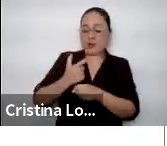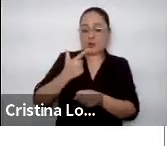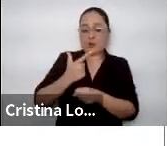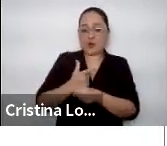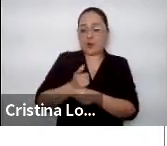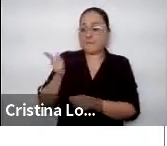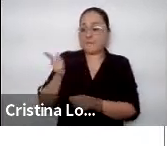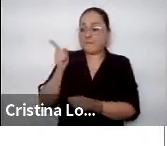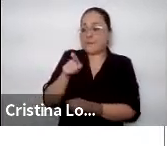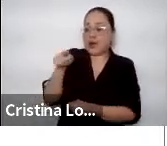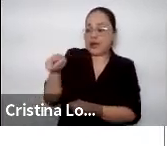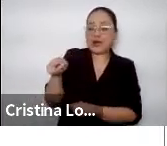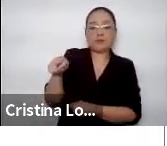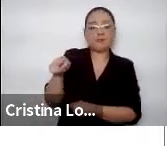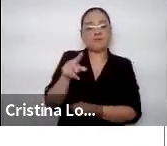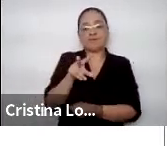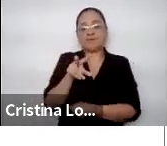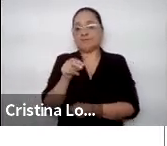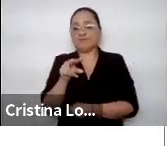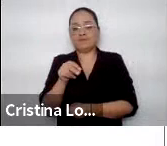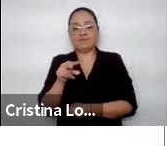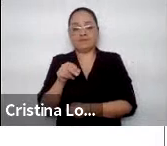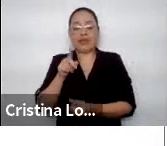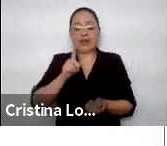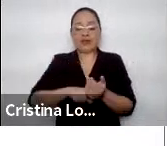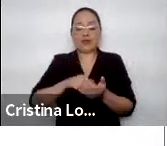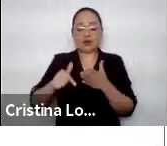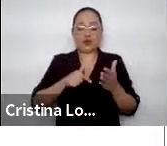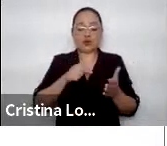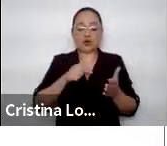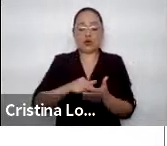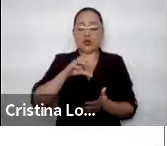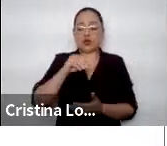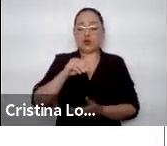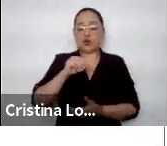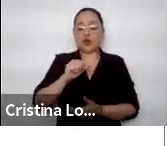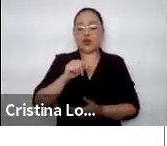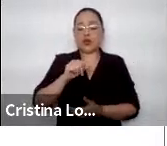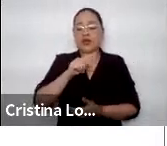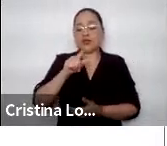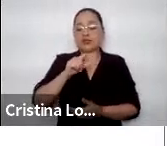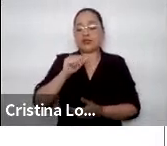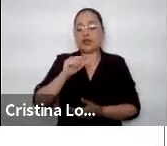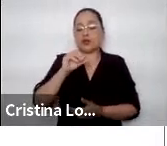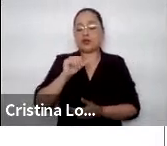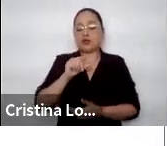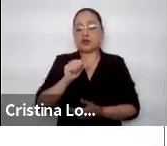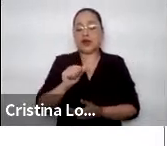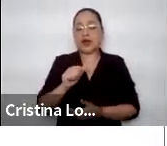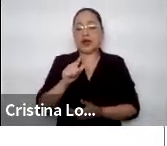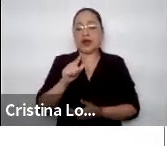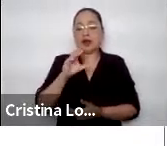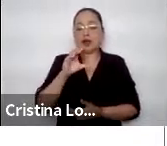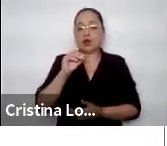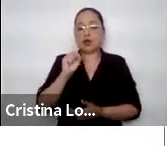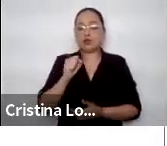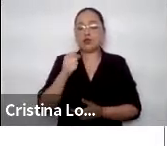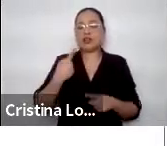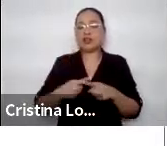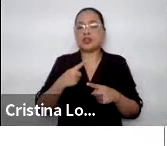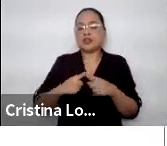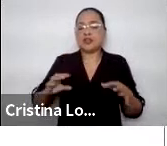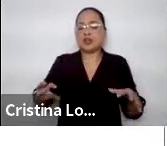no necesariamente. En Coatzacoalcos, el juez local le va a obligar el